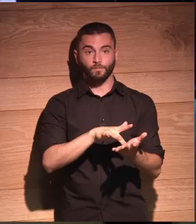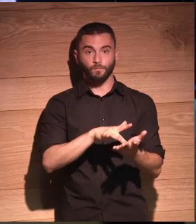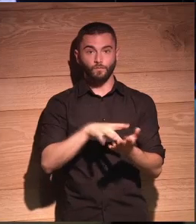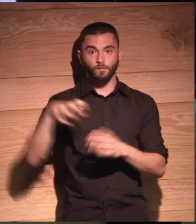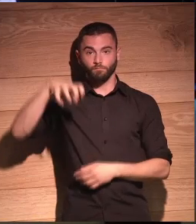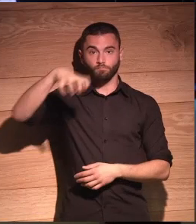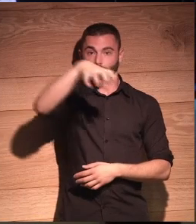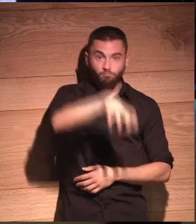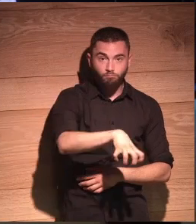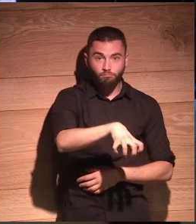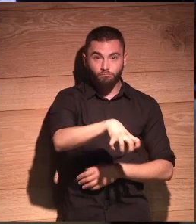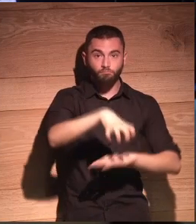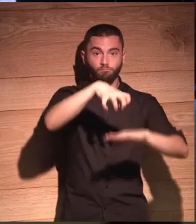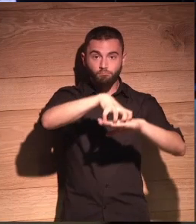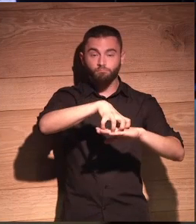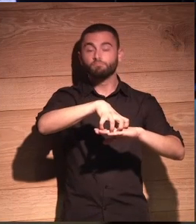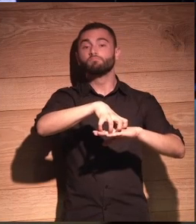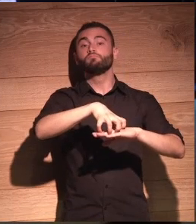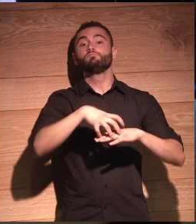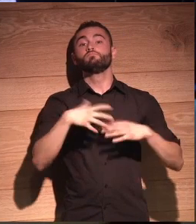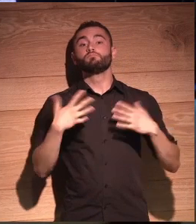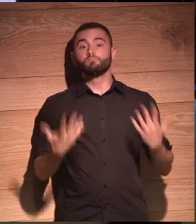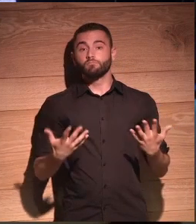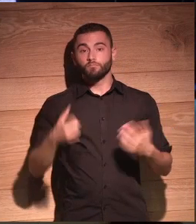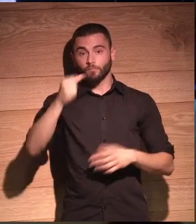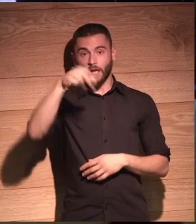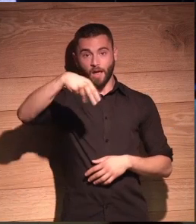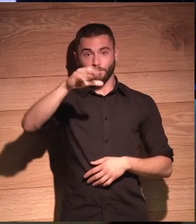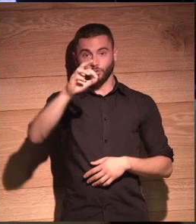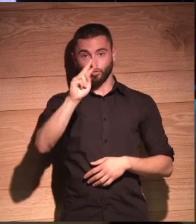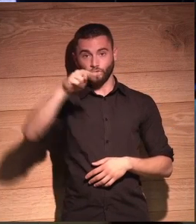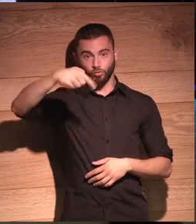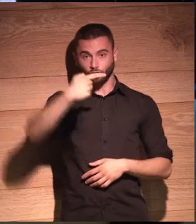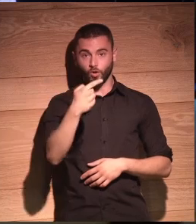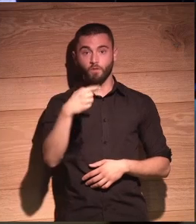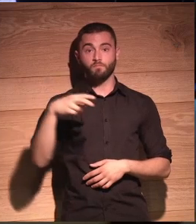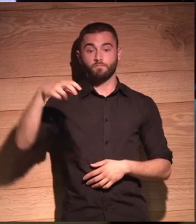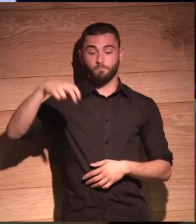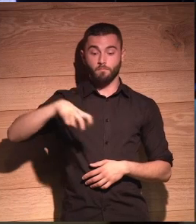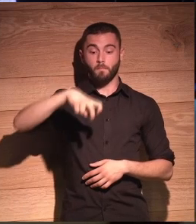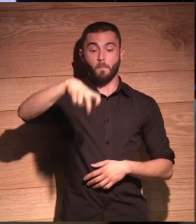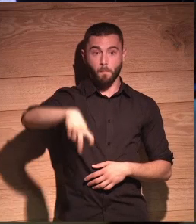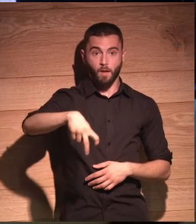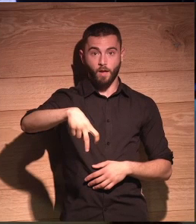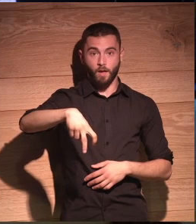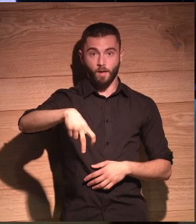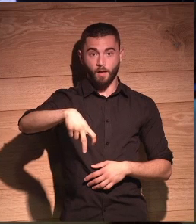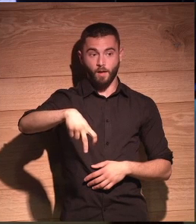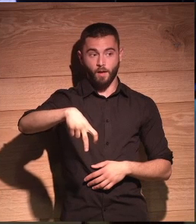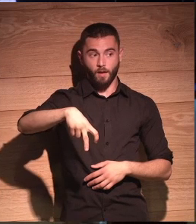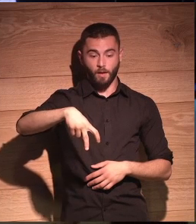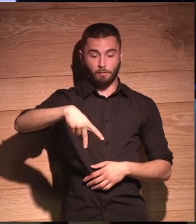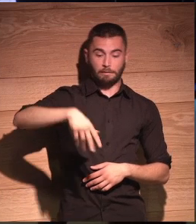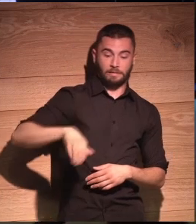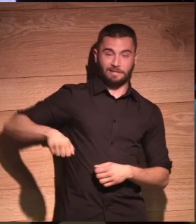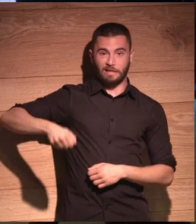alunizan y claro, Armstrong baja y se queda, yo intuyo que se queda como en la patita apoyado.